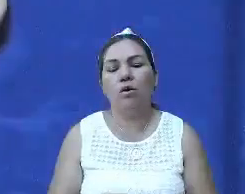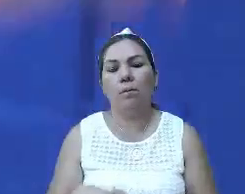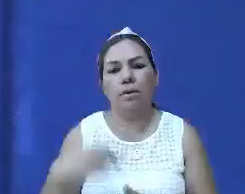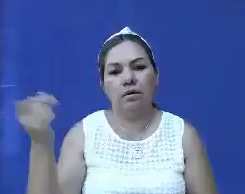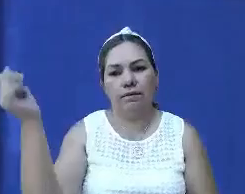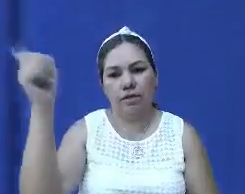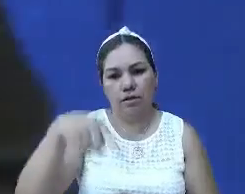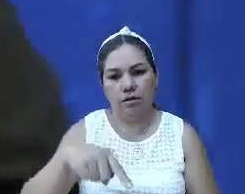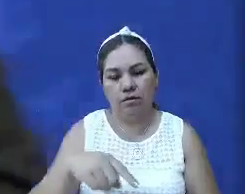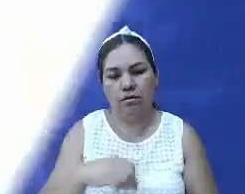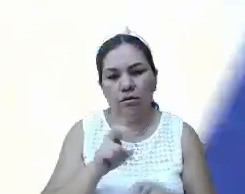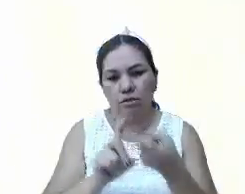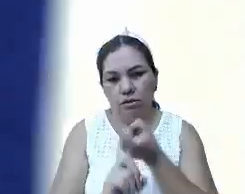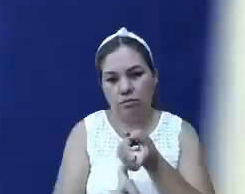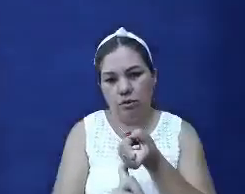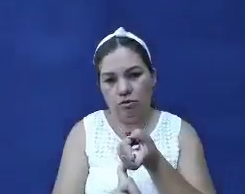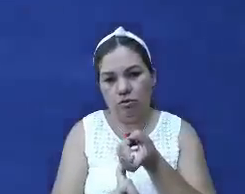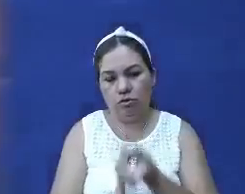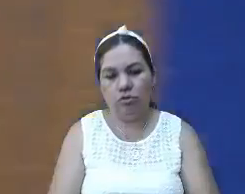esposo.